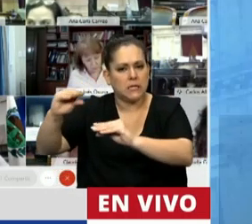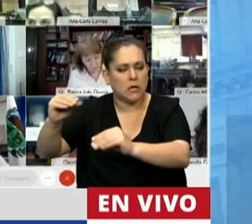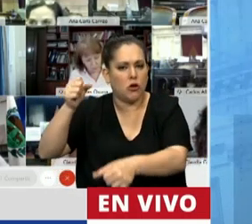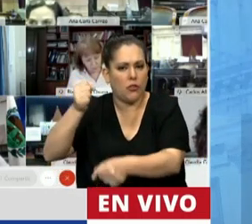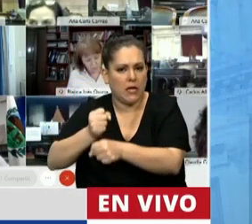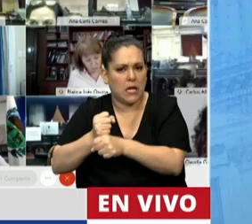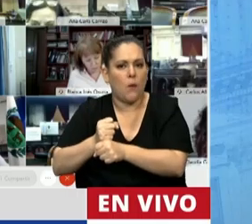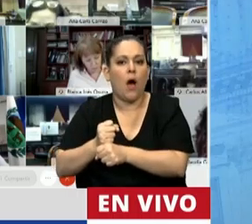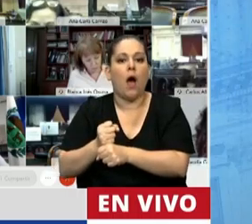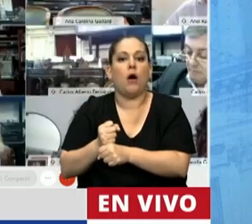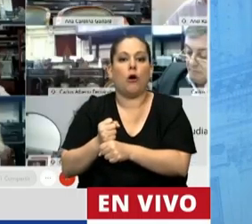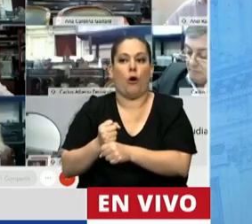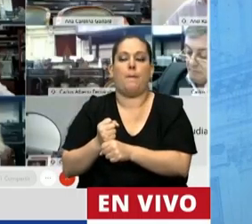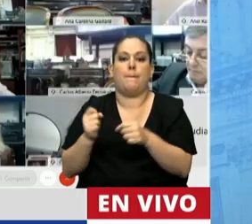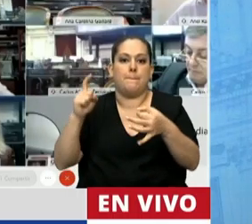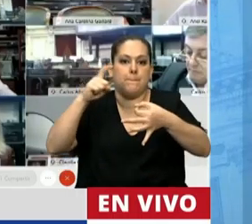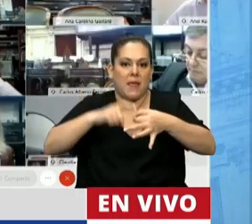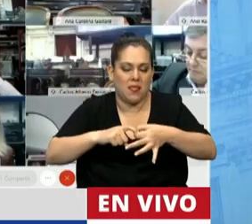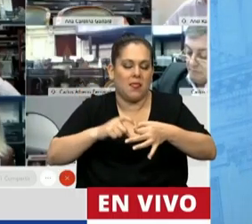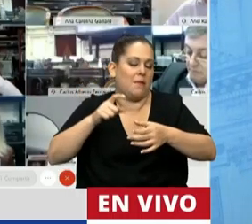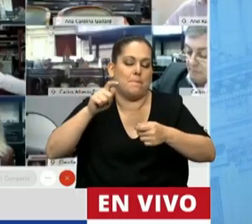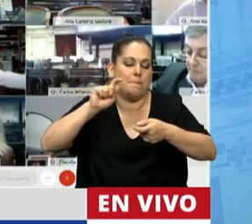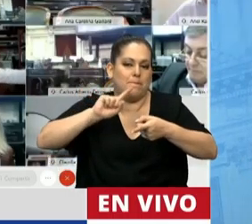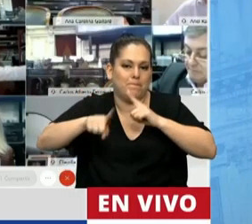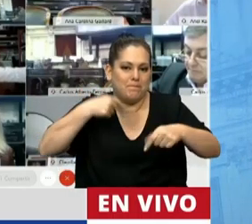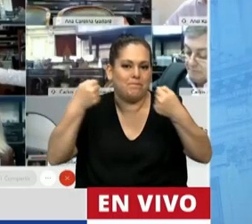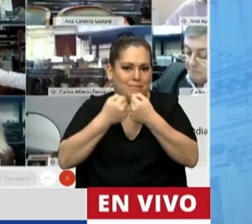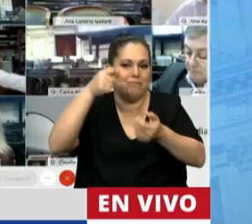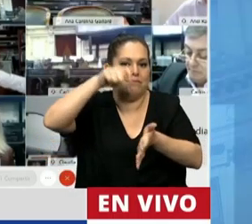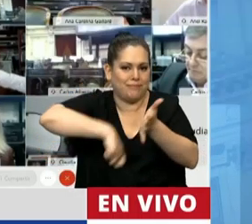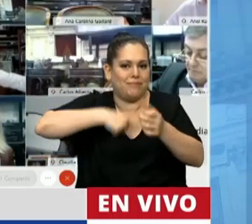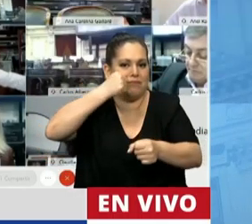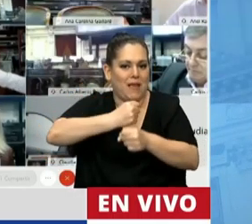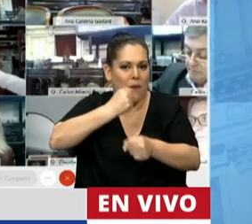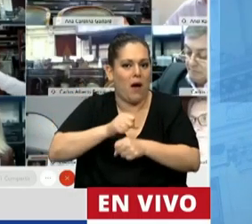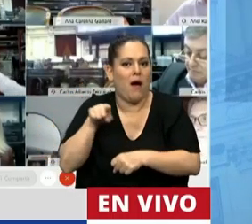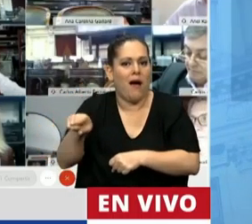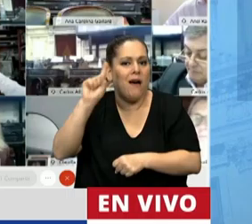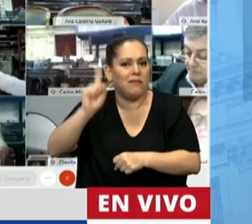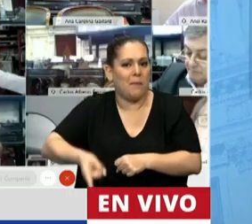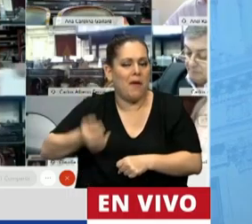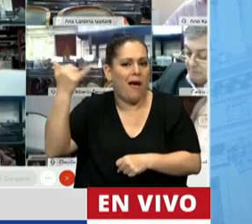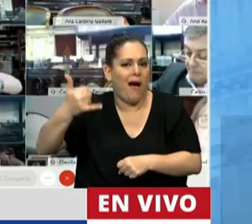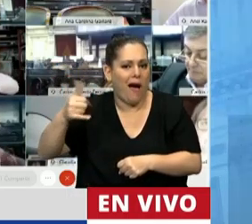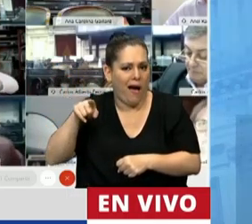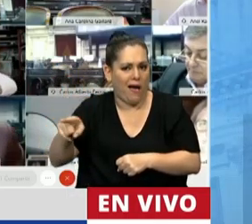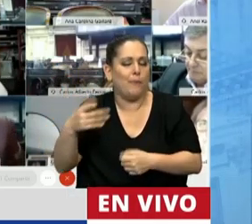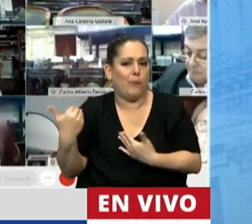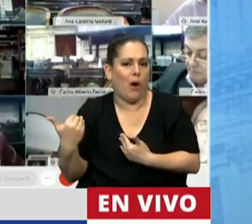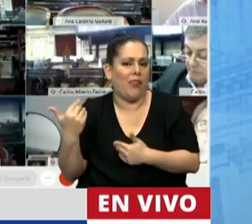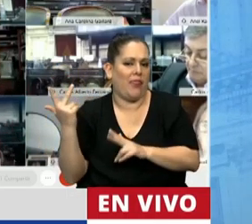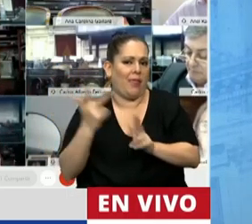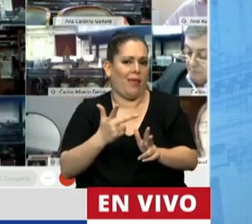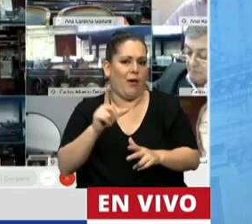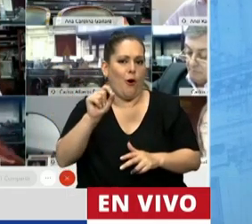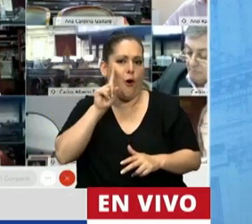una vez extinguido el vínculo laboral, esa persona que se encuentra en esa situación también tiene o puede invocar este convenio,